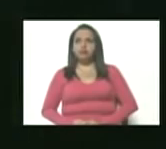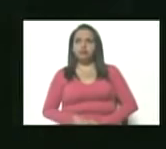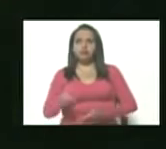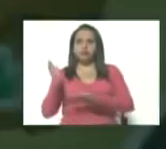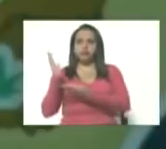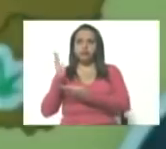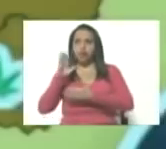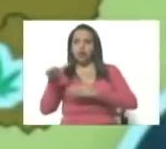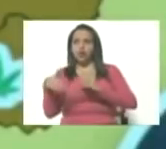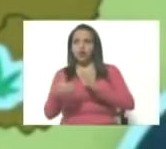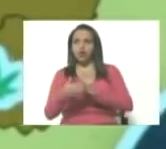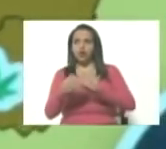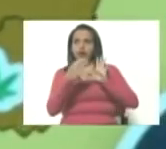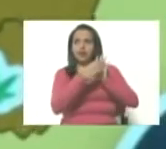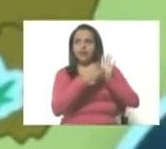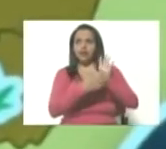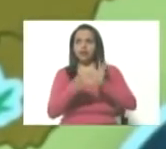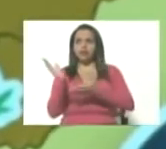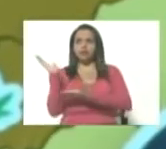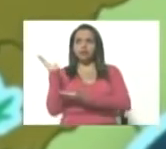Cauca.